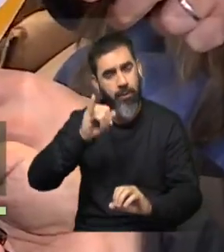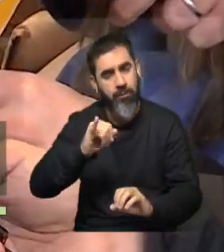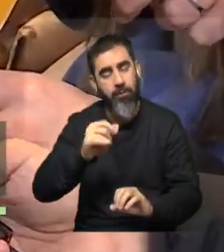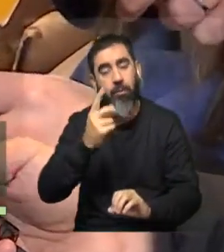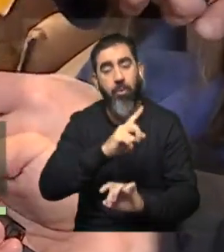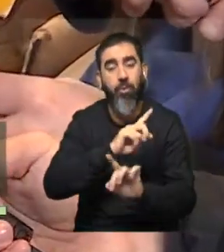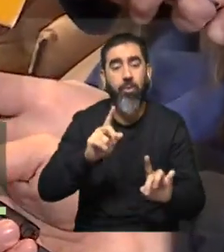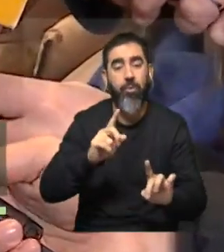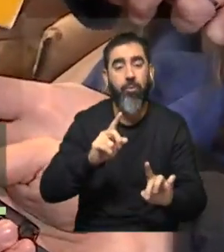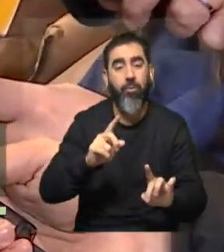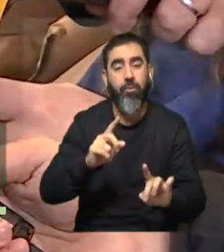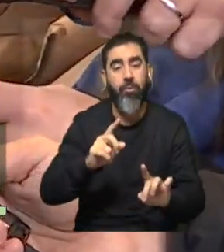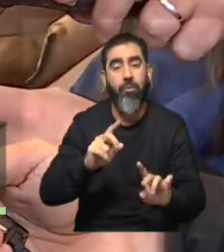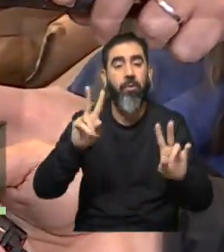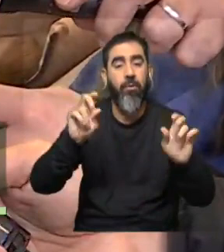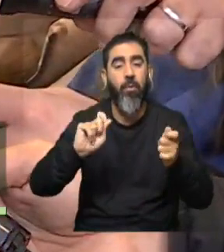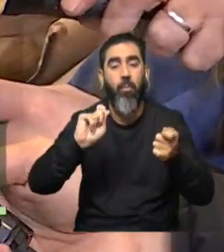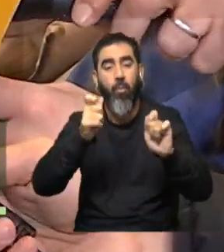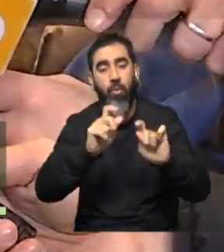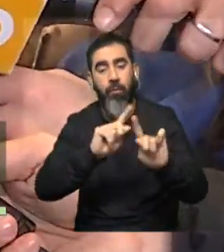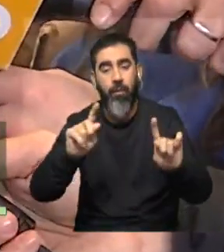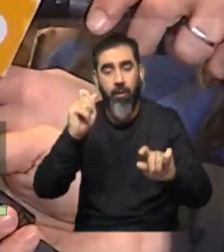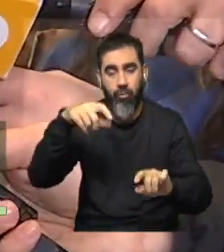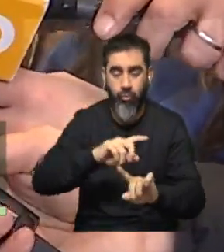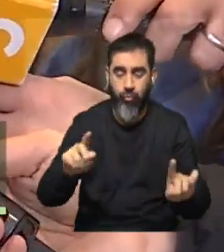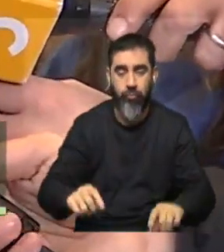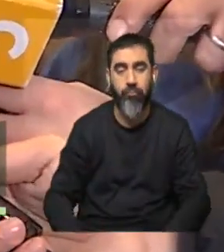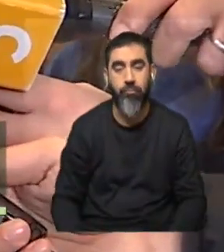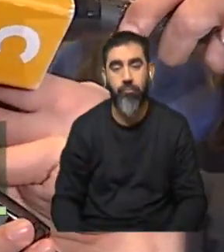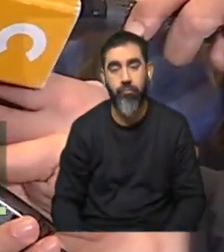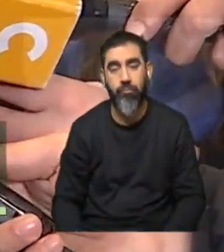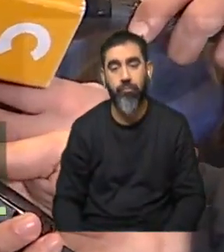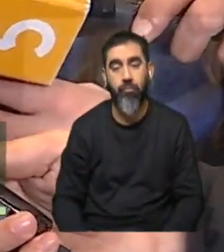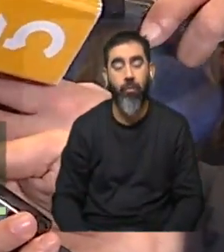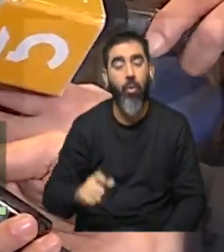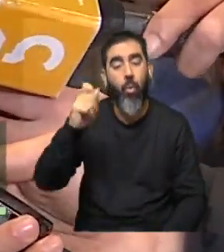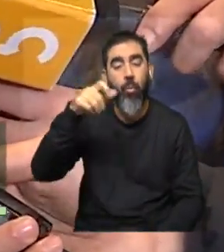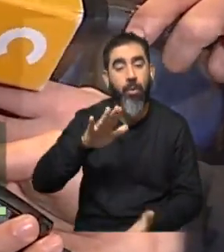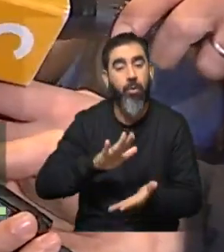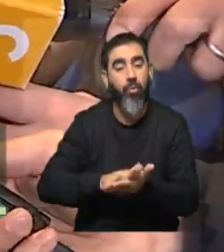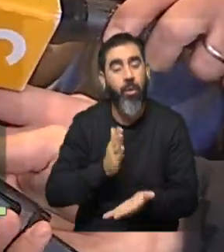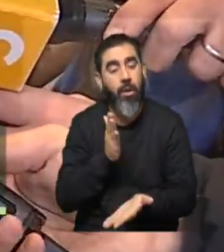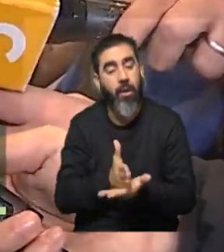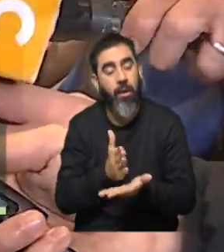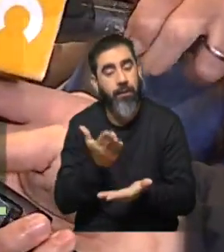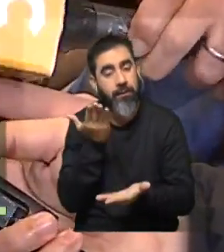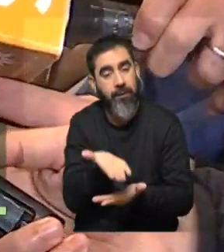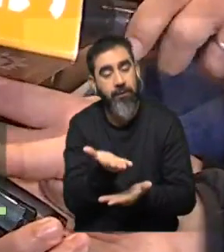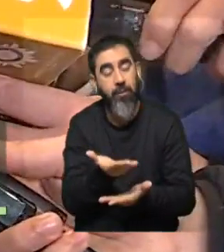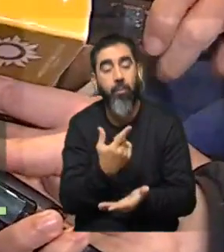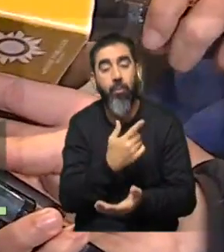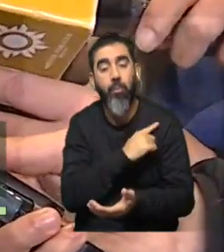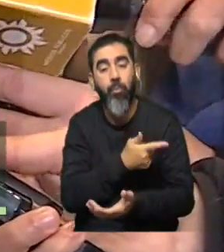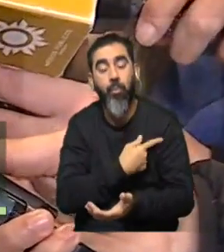no este que tenga que ver modificación de planes de opiniones sobre la exigencia que el poder político